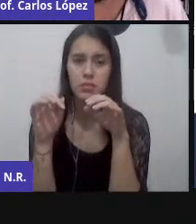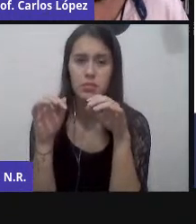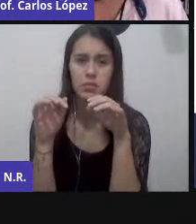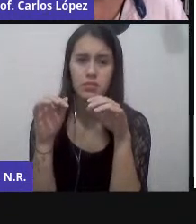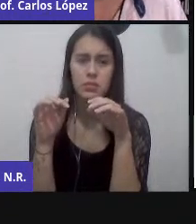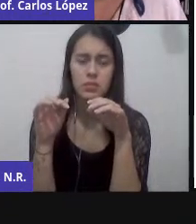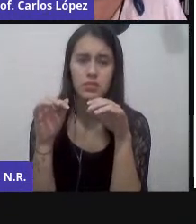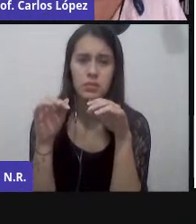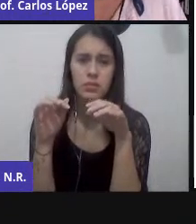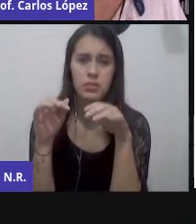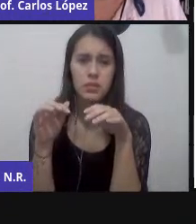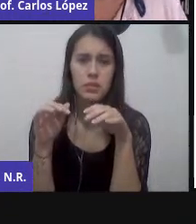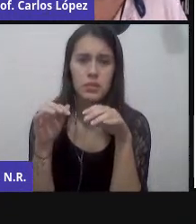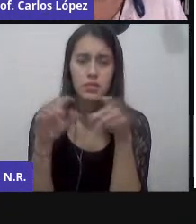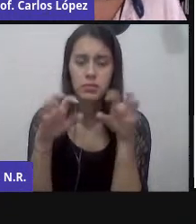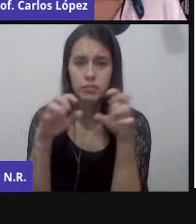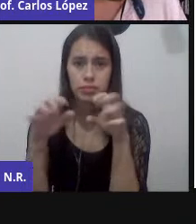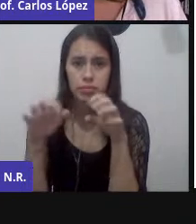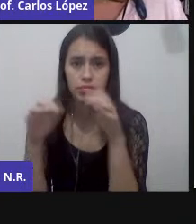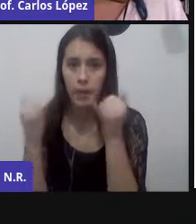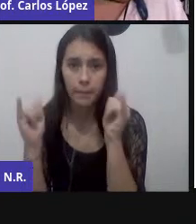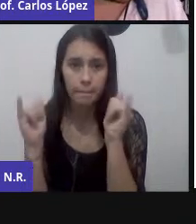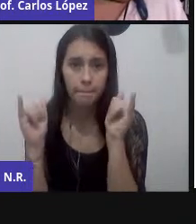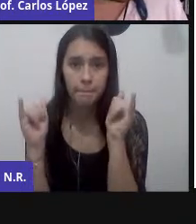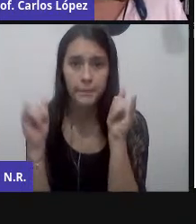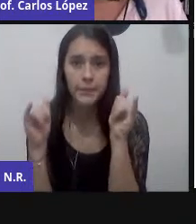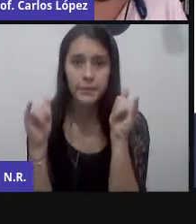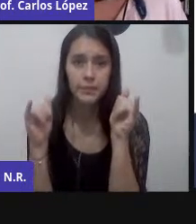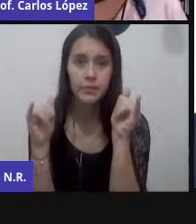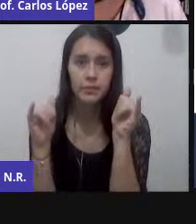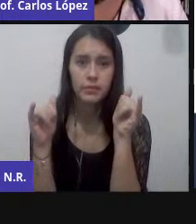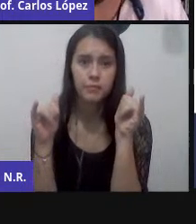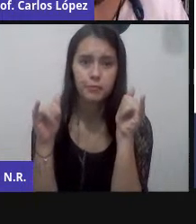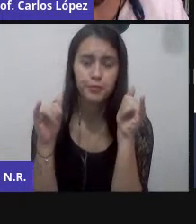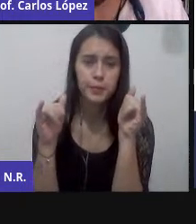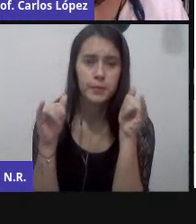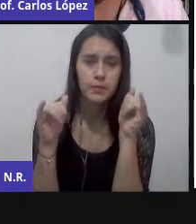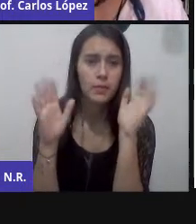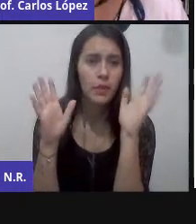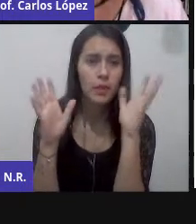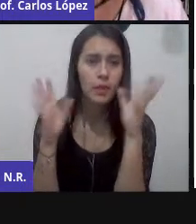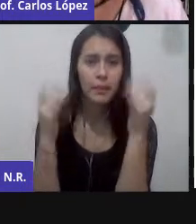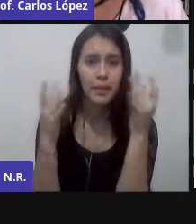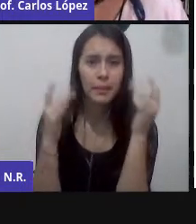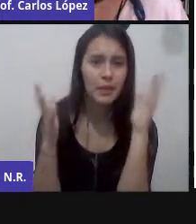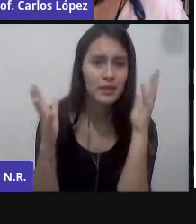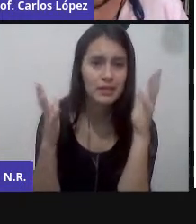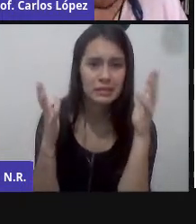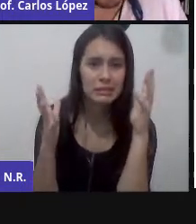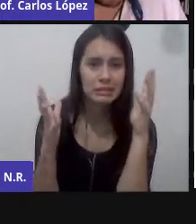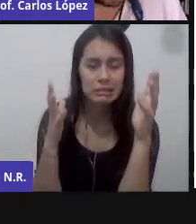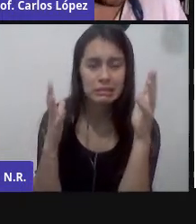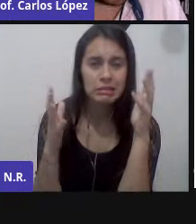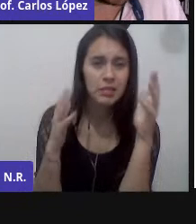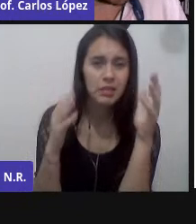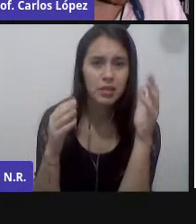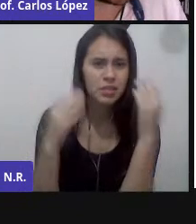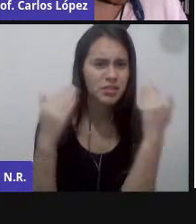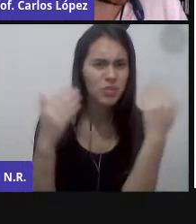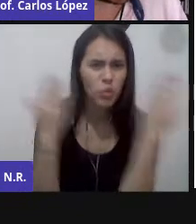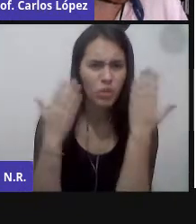Aquí le digo Get Started. ¿Dónde hago? George, ¿cómo hago? Login, el código, ¿dónde hago para el